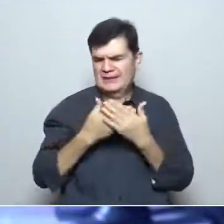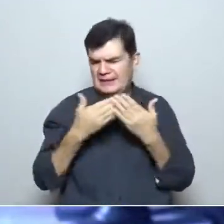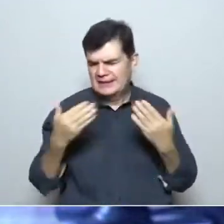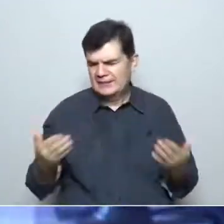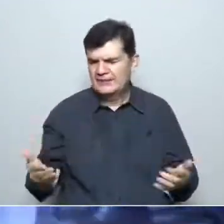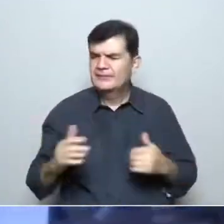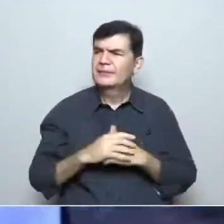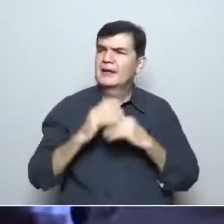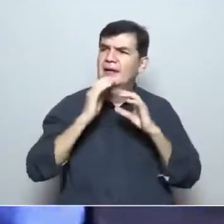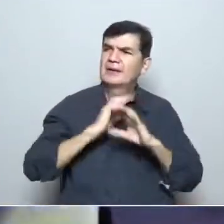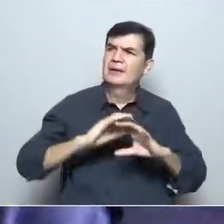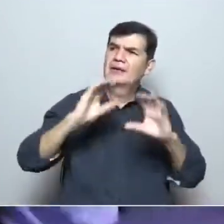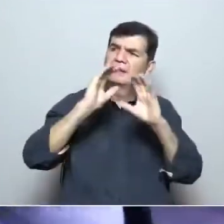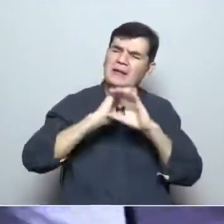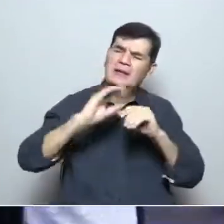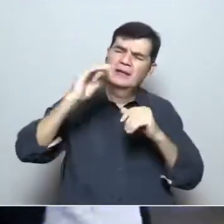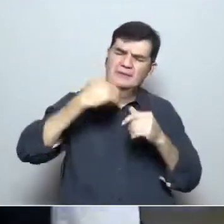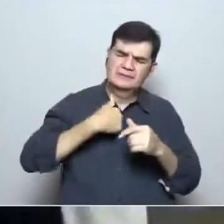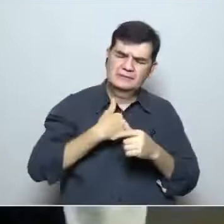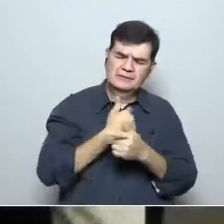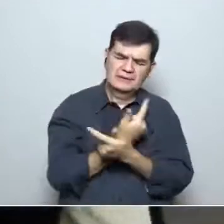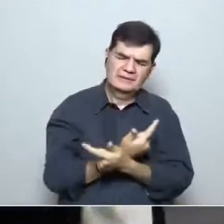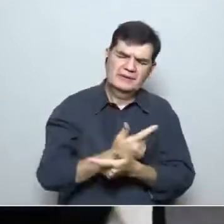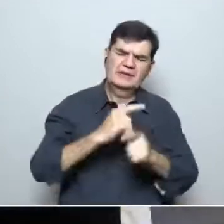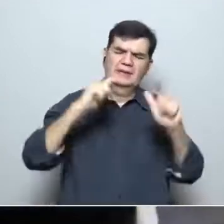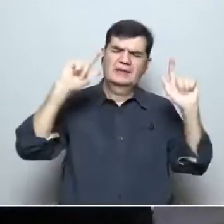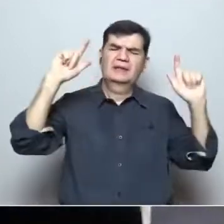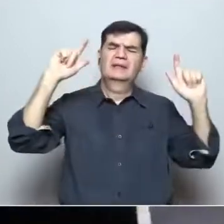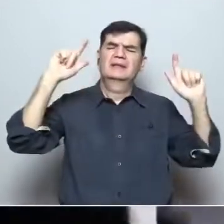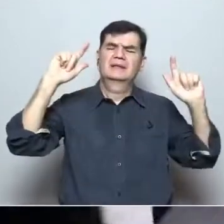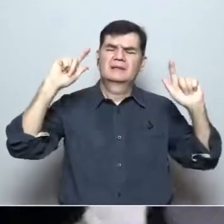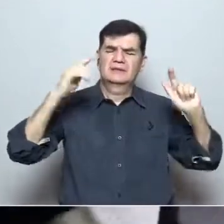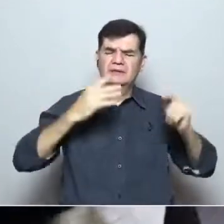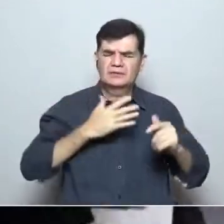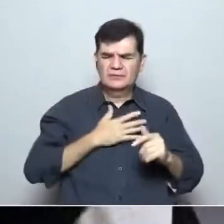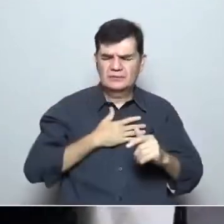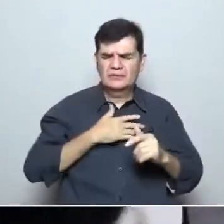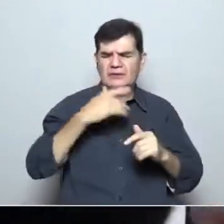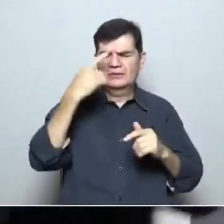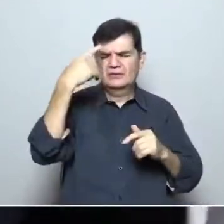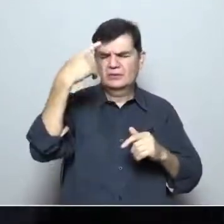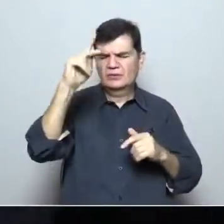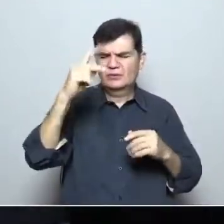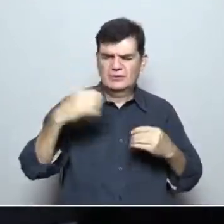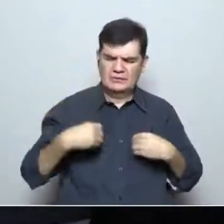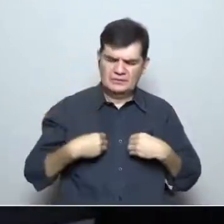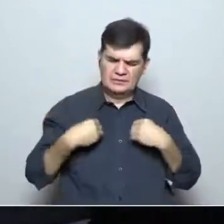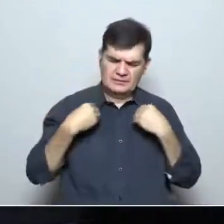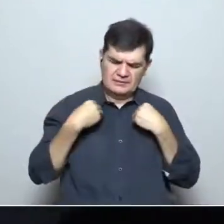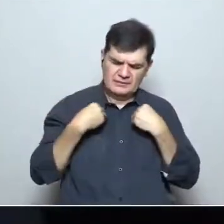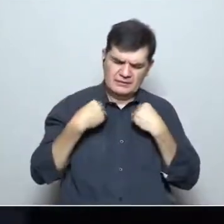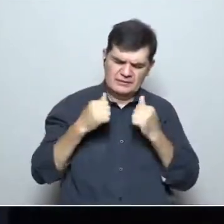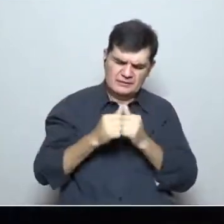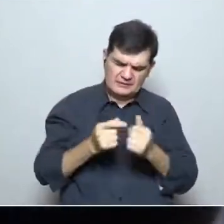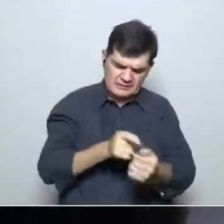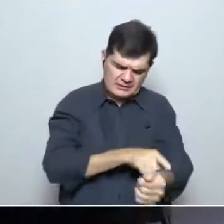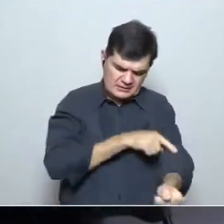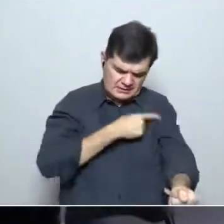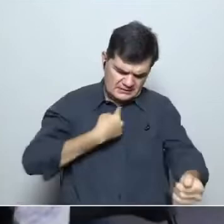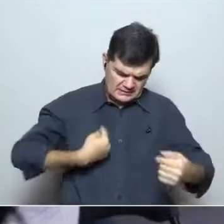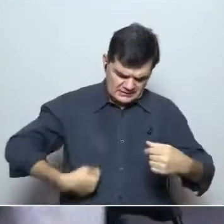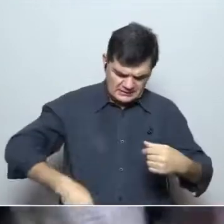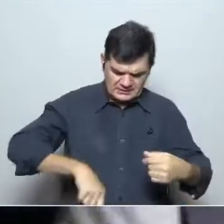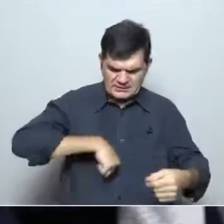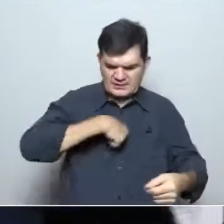luz. Cantamos en tu libertad, tu vida corre en mi